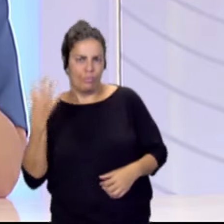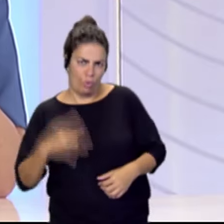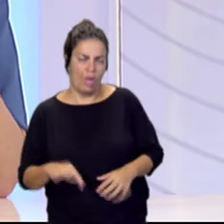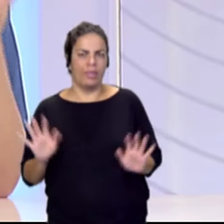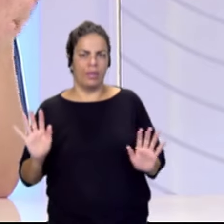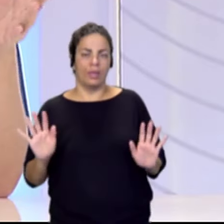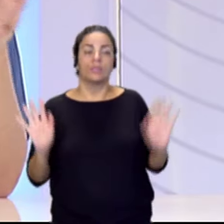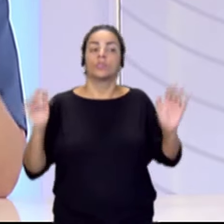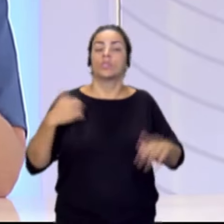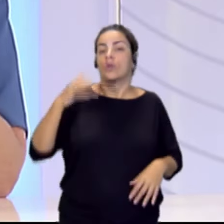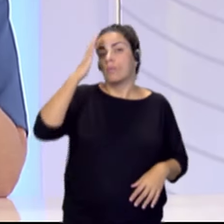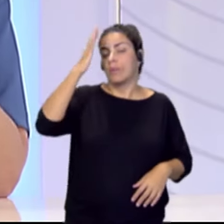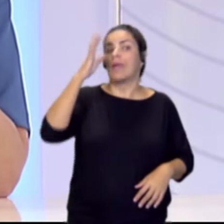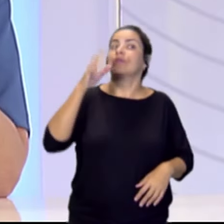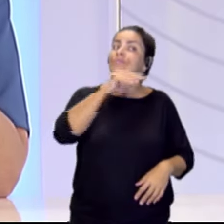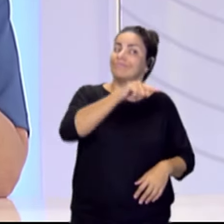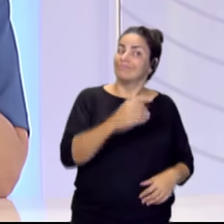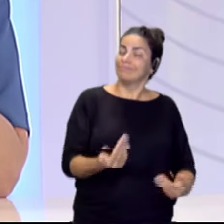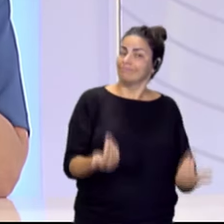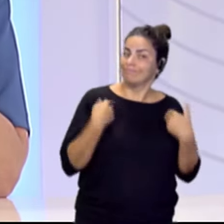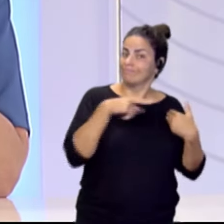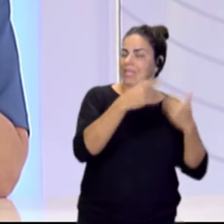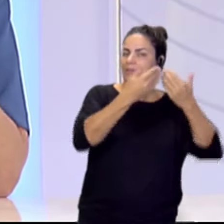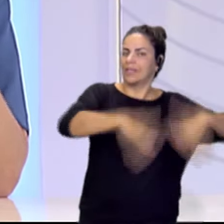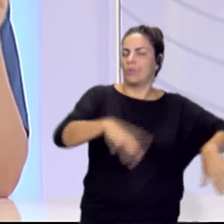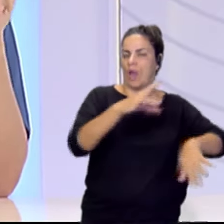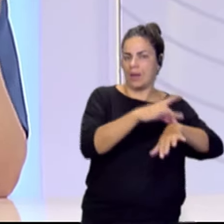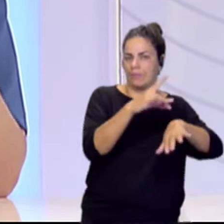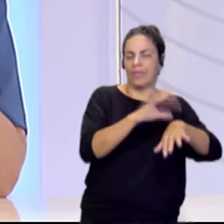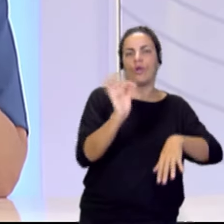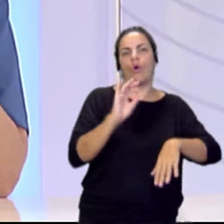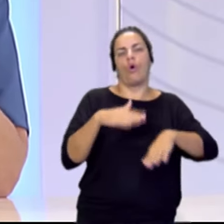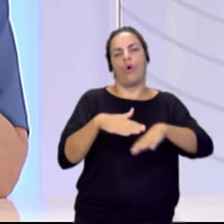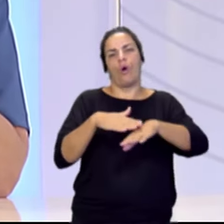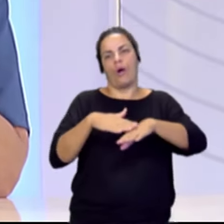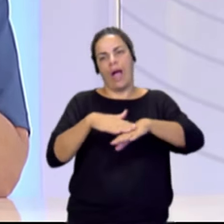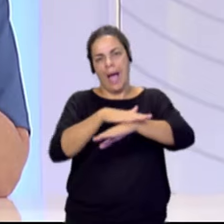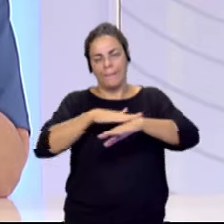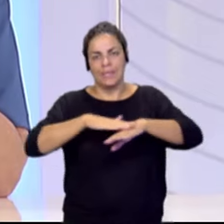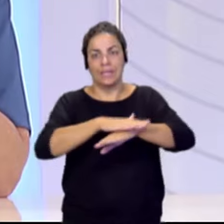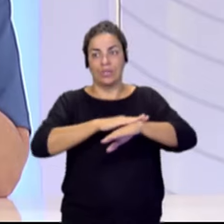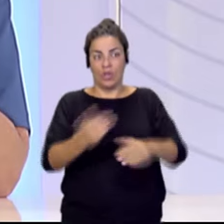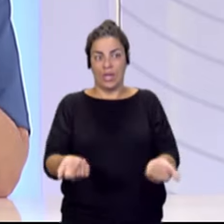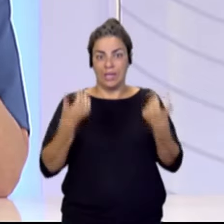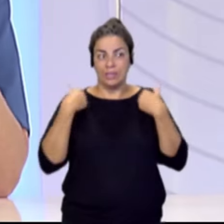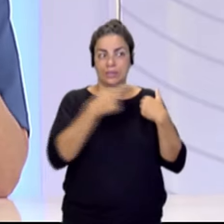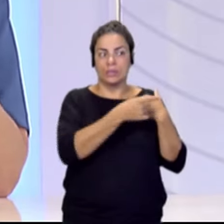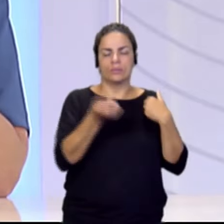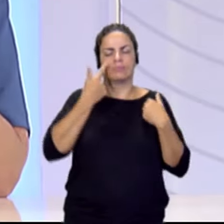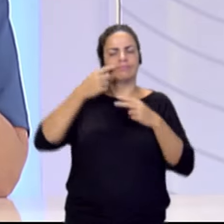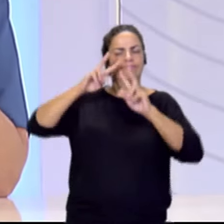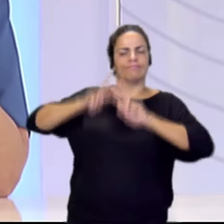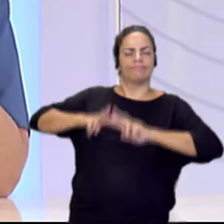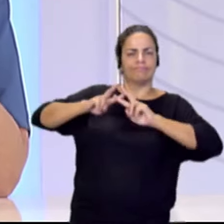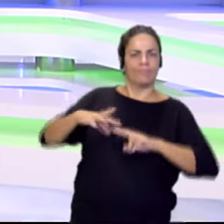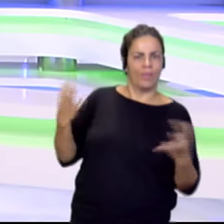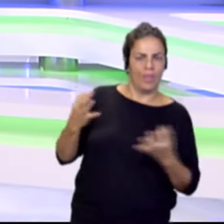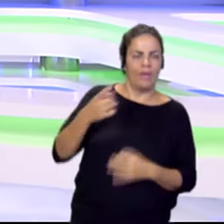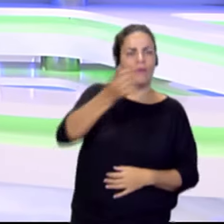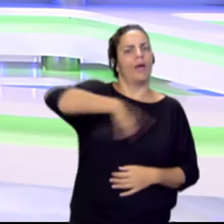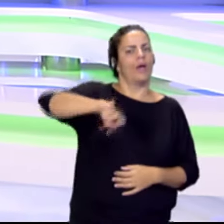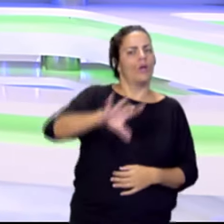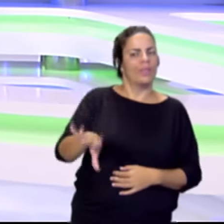que están los tribunales médicos o las administraciones al efecto y que son las que tendrán que decidir cuándo,